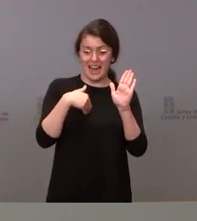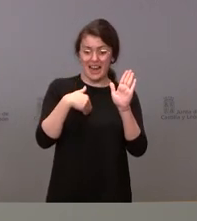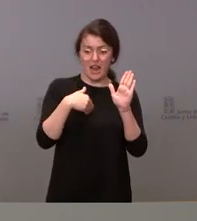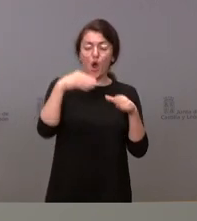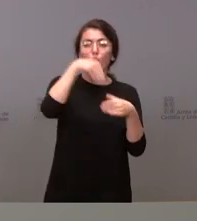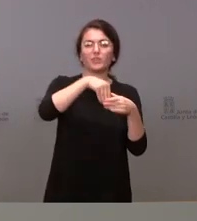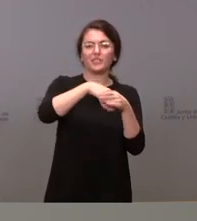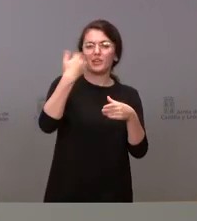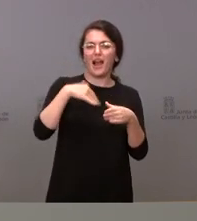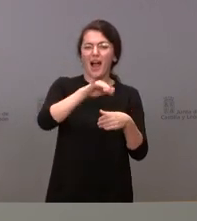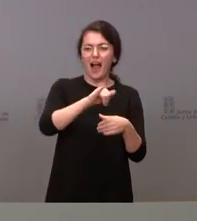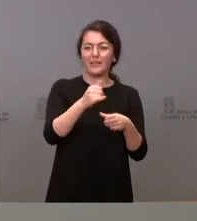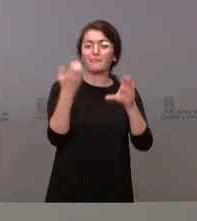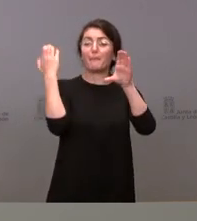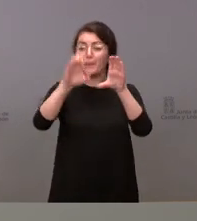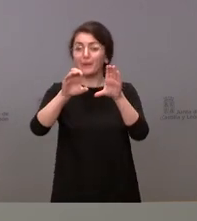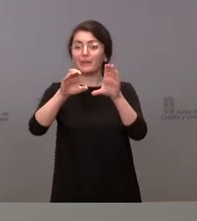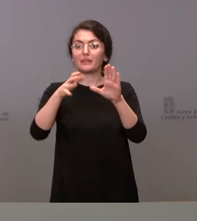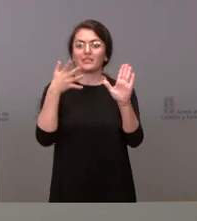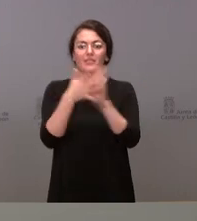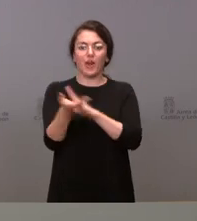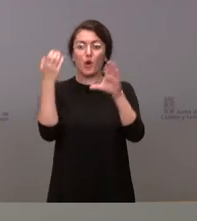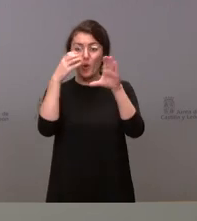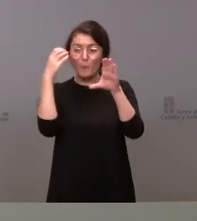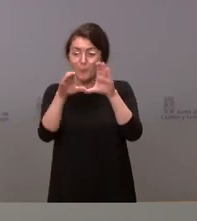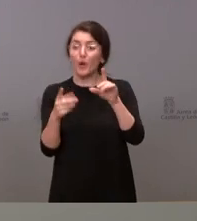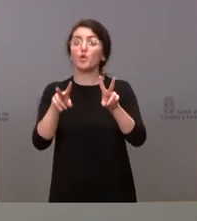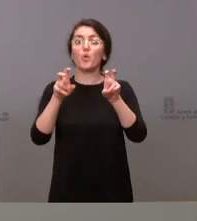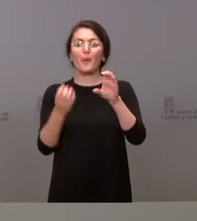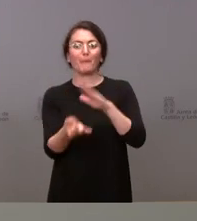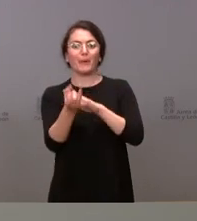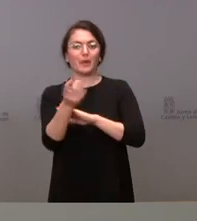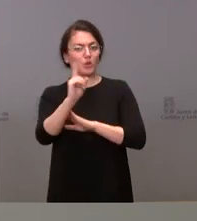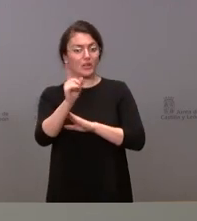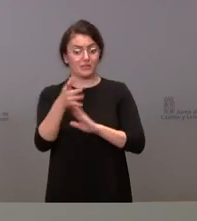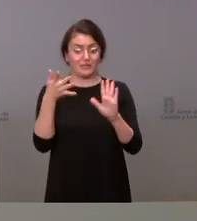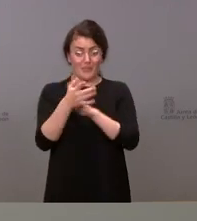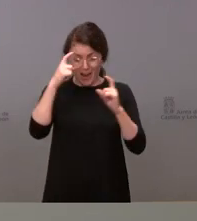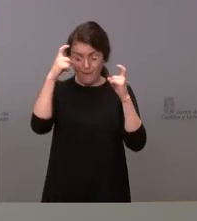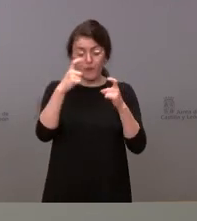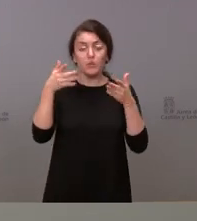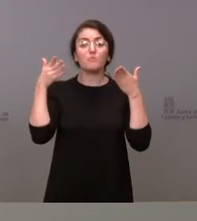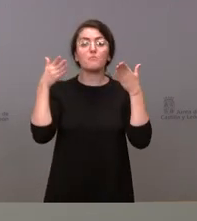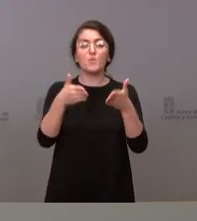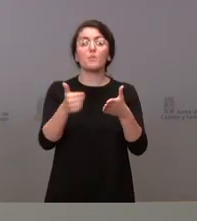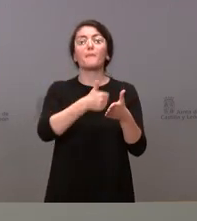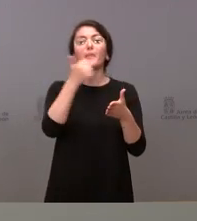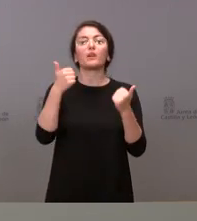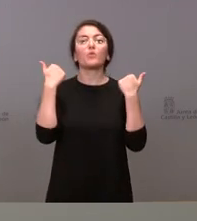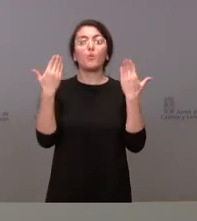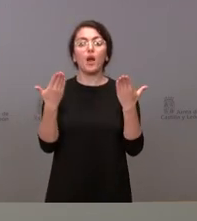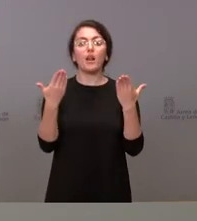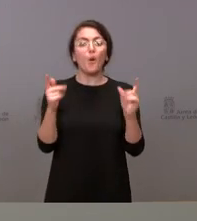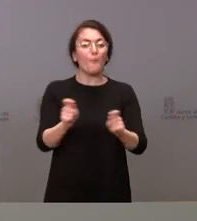su publicación. Esto significa que el mayor esfuerzo se va a centrar o materializar en lo que es la